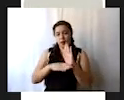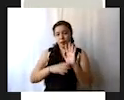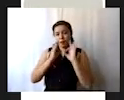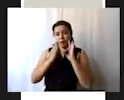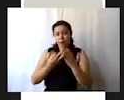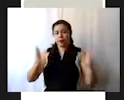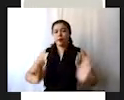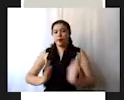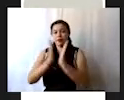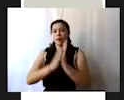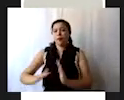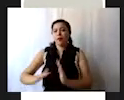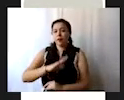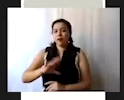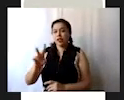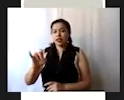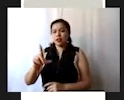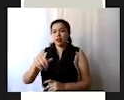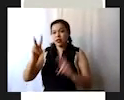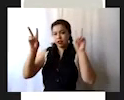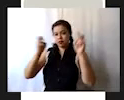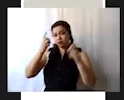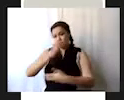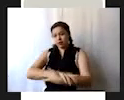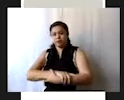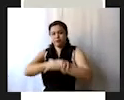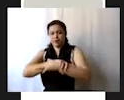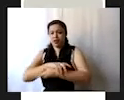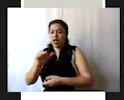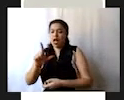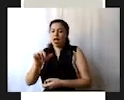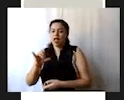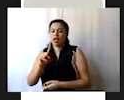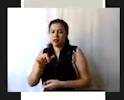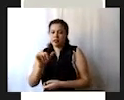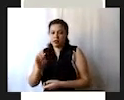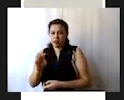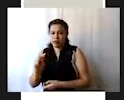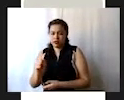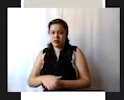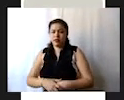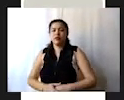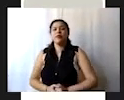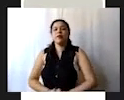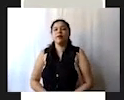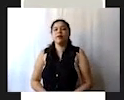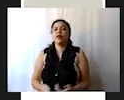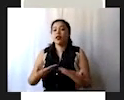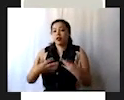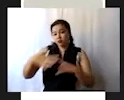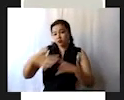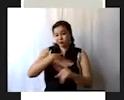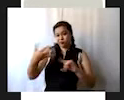sociedad civil y el tema de alianzas. Bueno, el primero que contextualizamos fue dónde estamos en